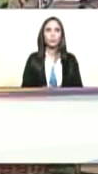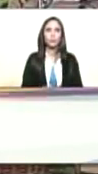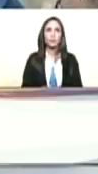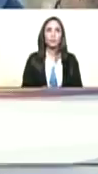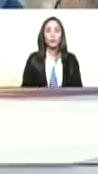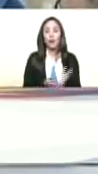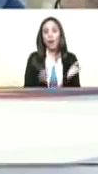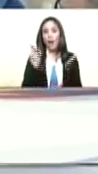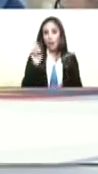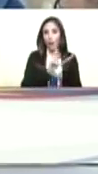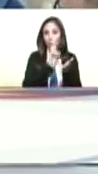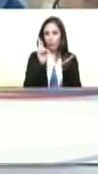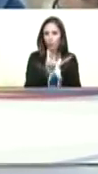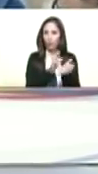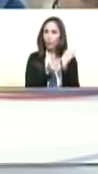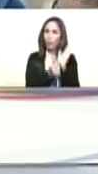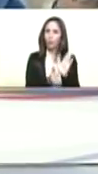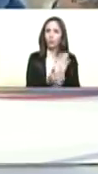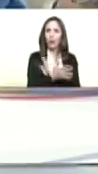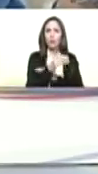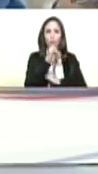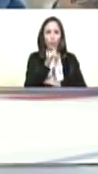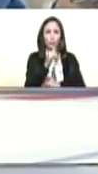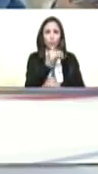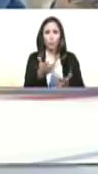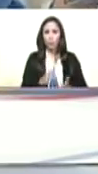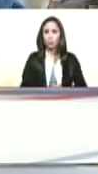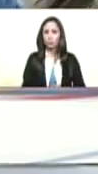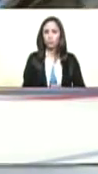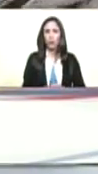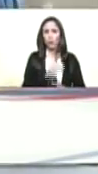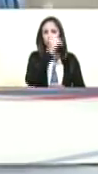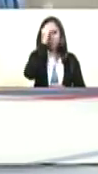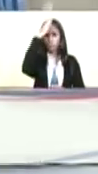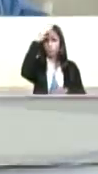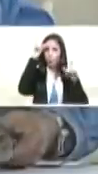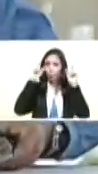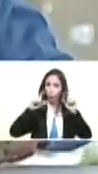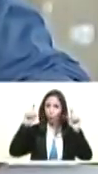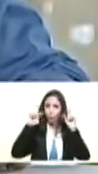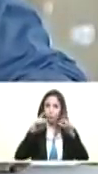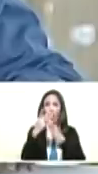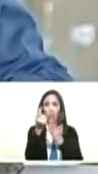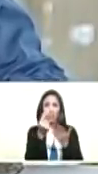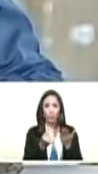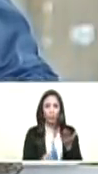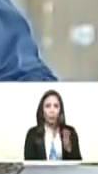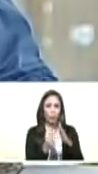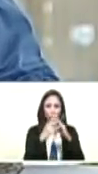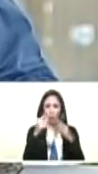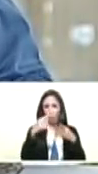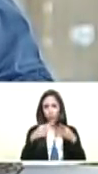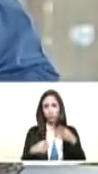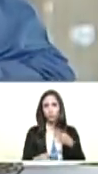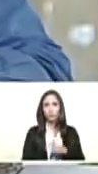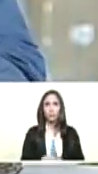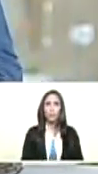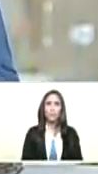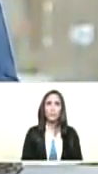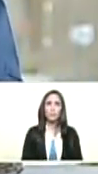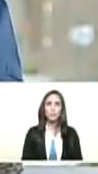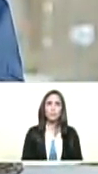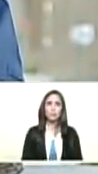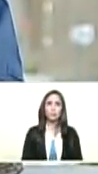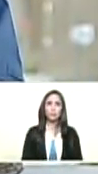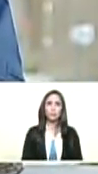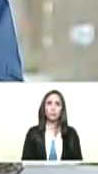capacidad, ¿ves? Ahora, estamos en un mundo nuevo comunicacional. Ese mundo